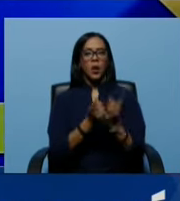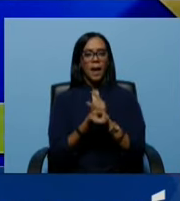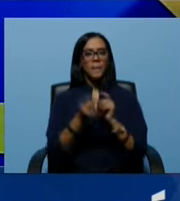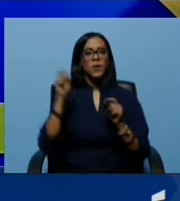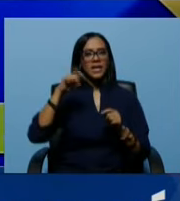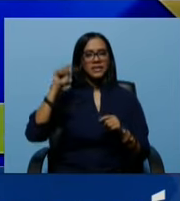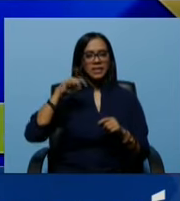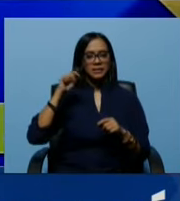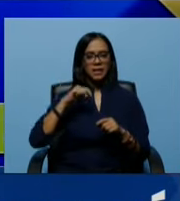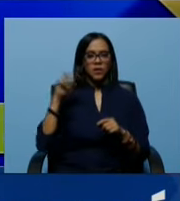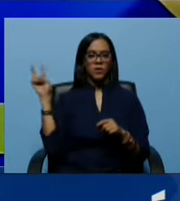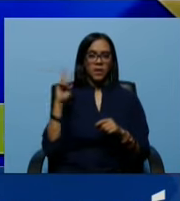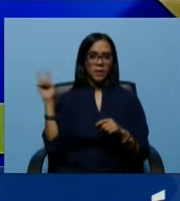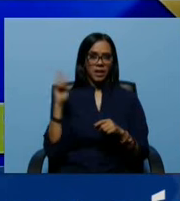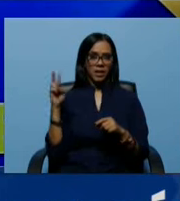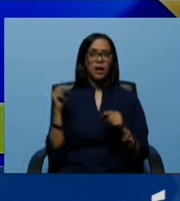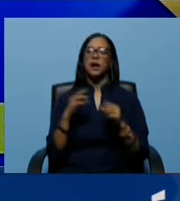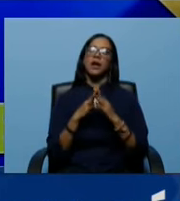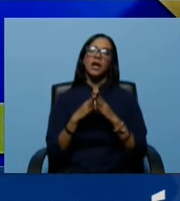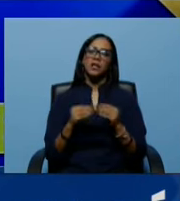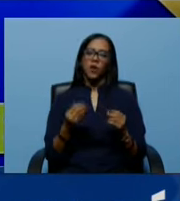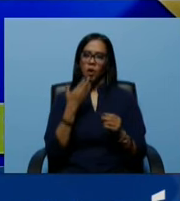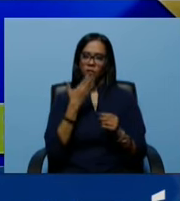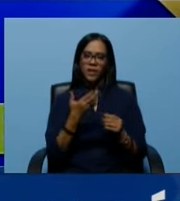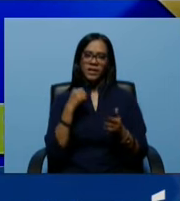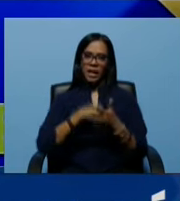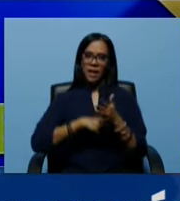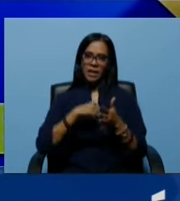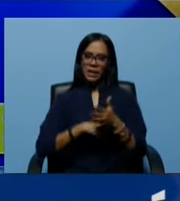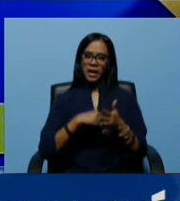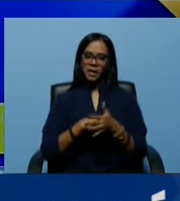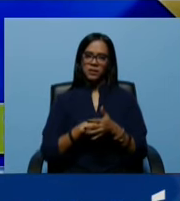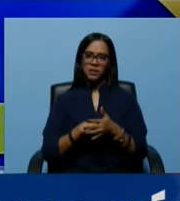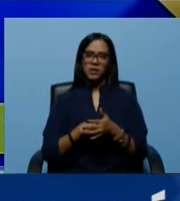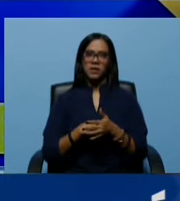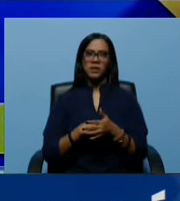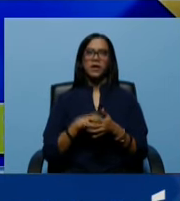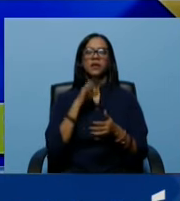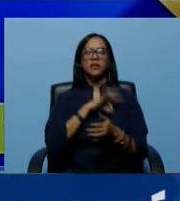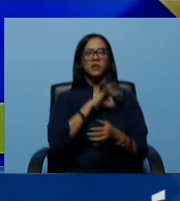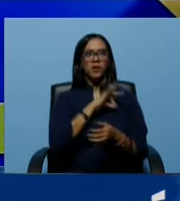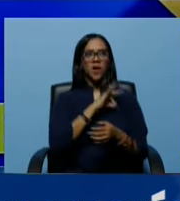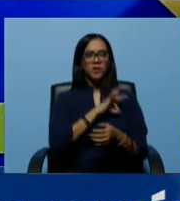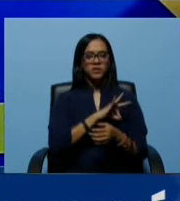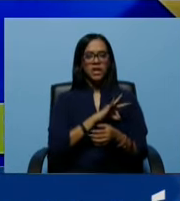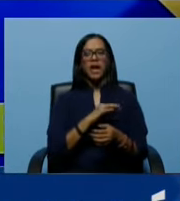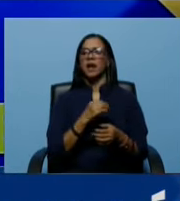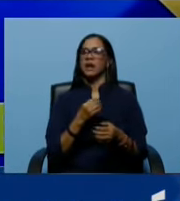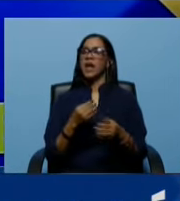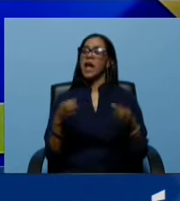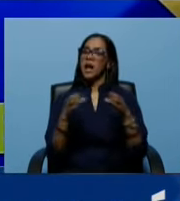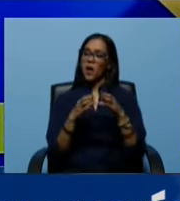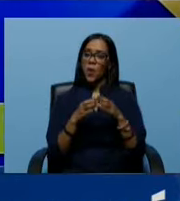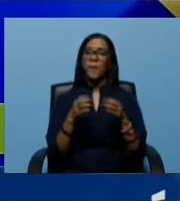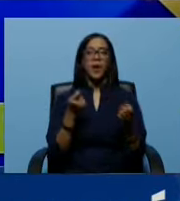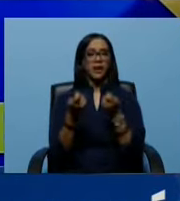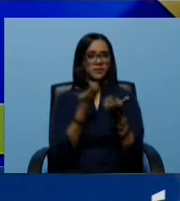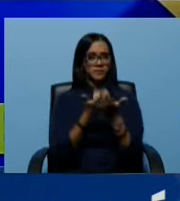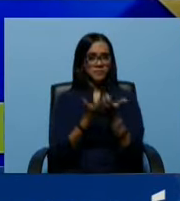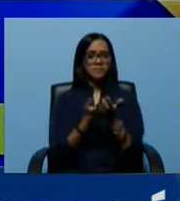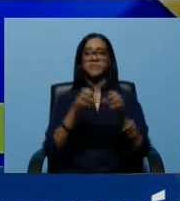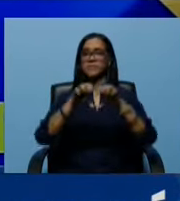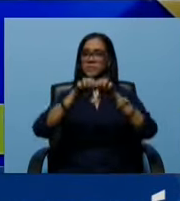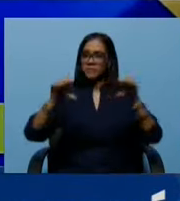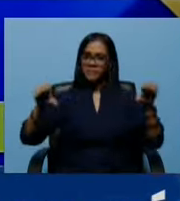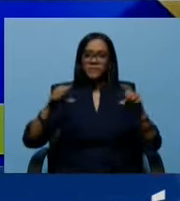necesarios de Venezuela en todos los frentes de batalla. En el frente social, en el frente económico, en el frente educativo, en el